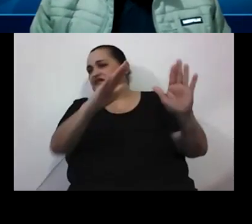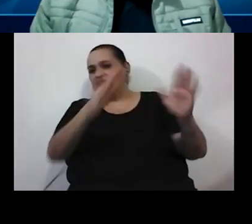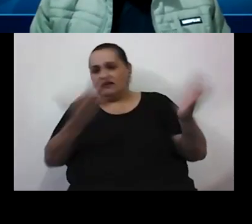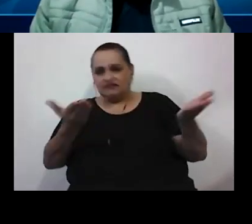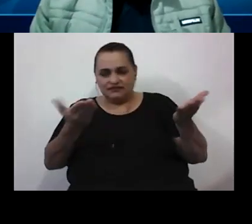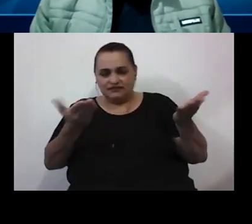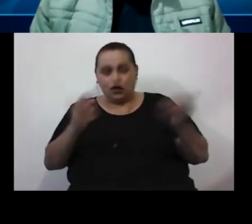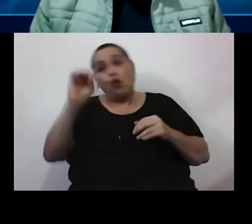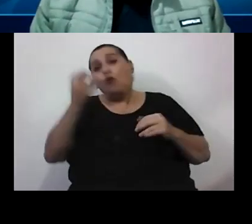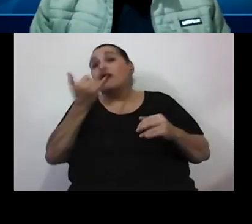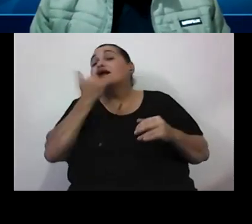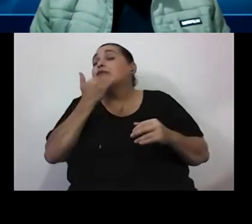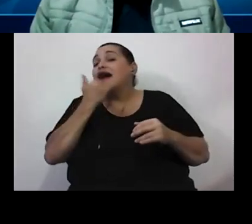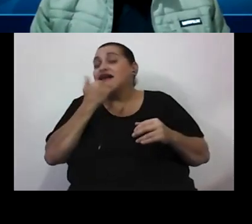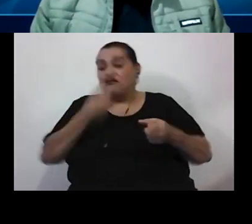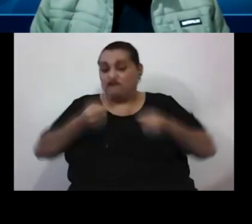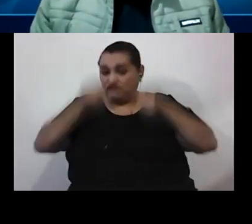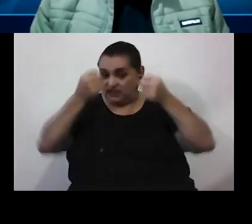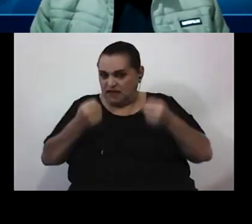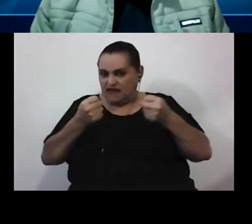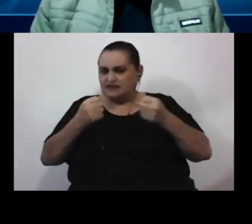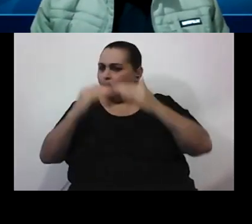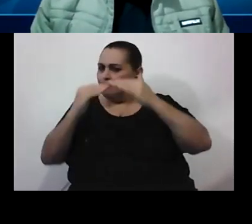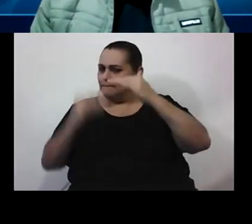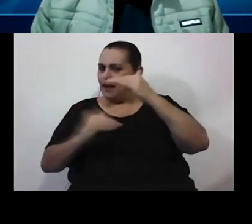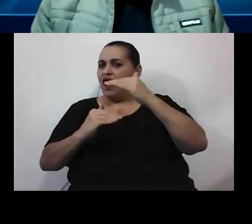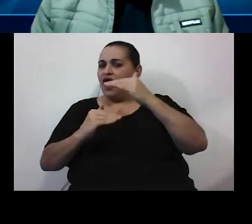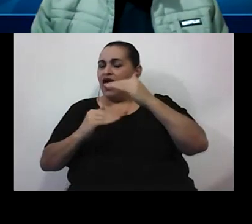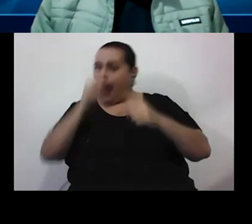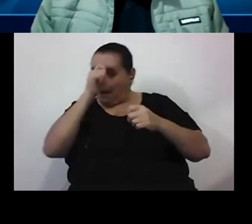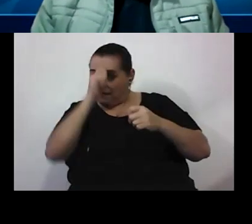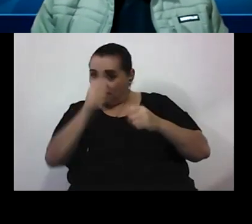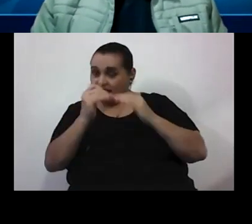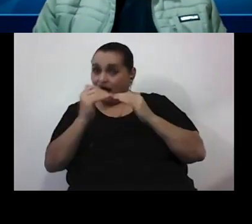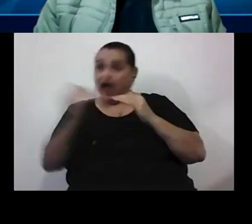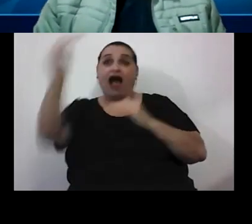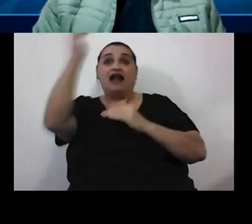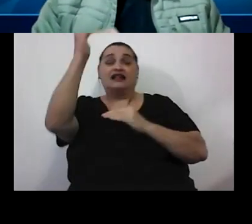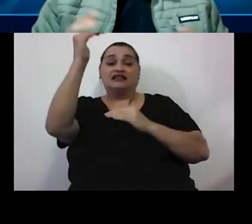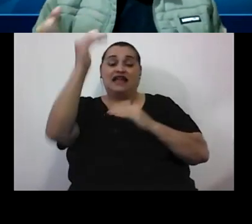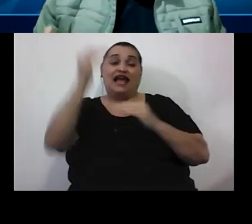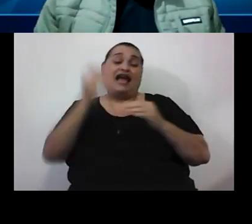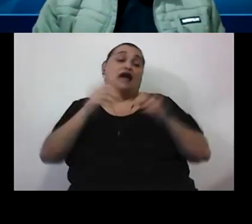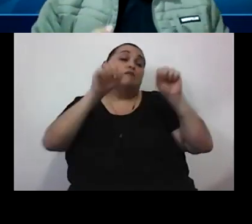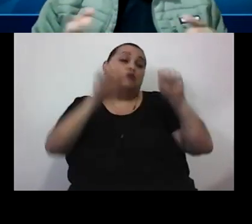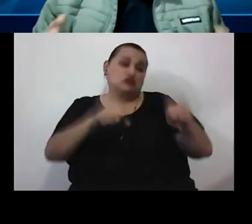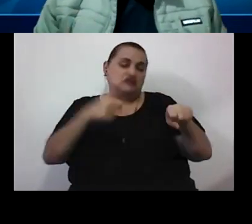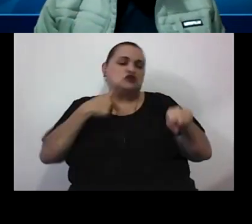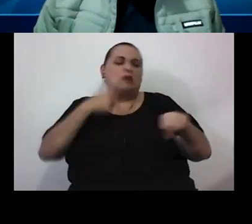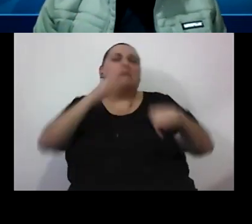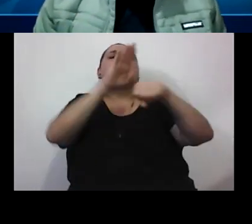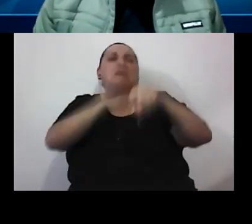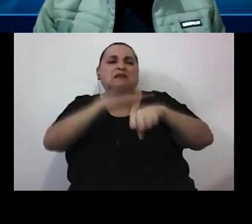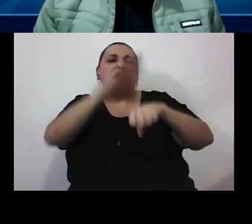¿O qué pasaría si la firmeza es baja y la amabilidad es alta? Y posiblemente seamos